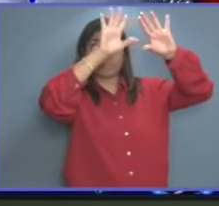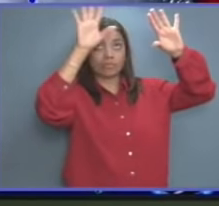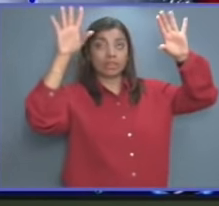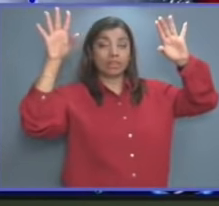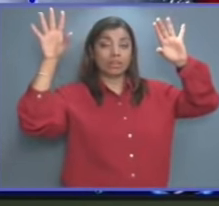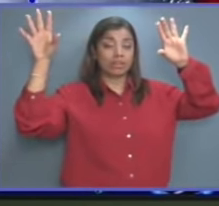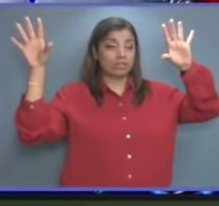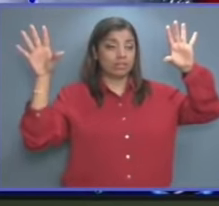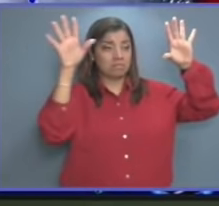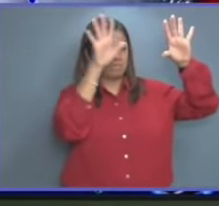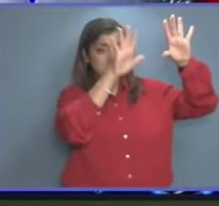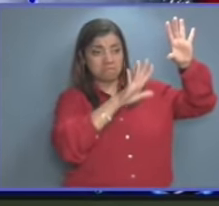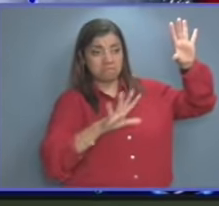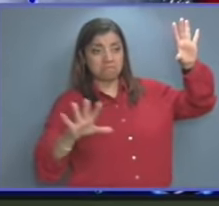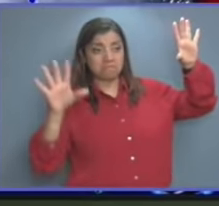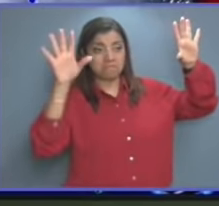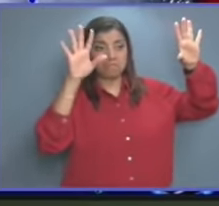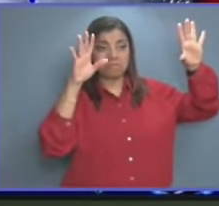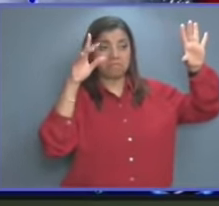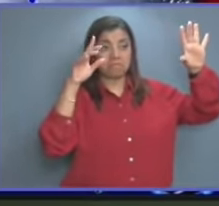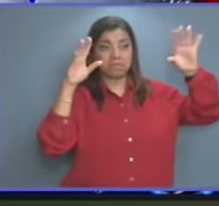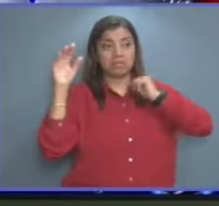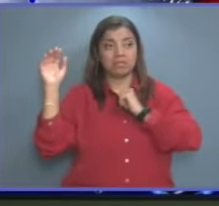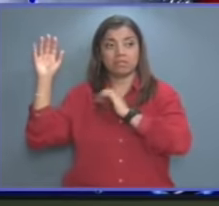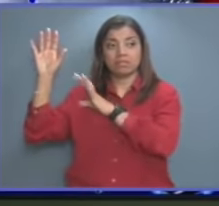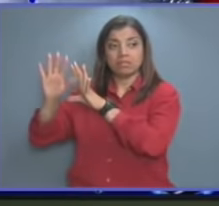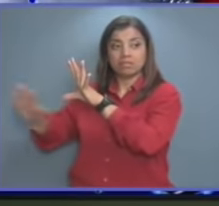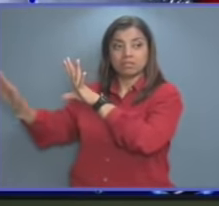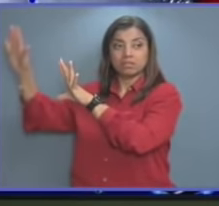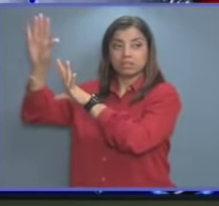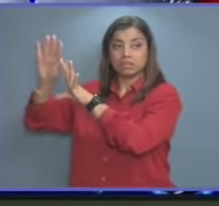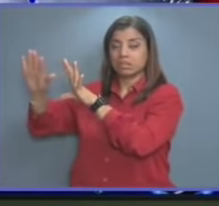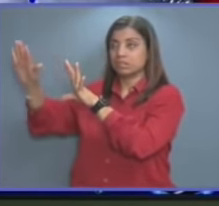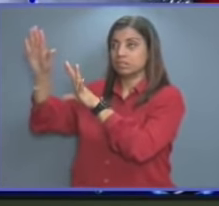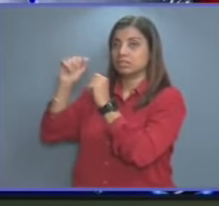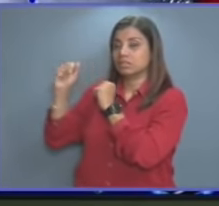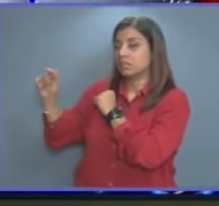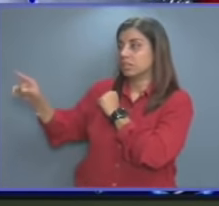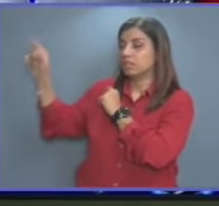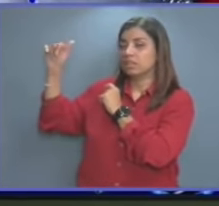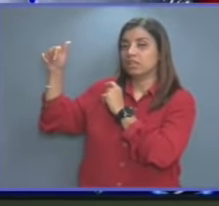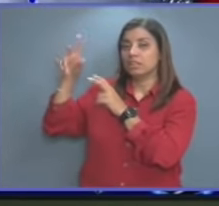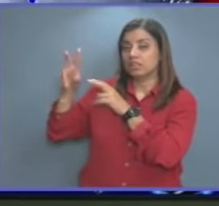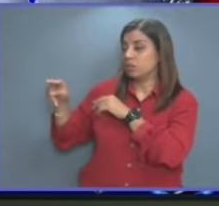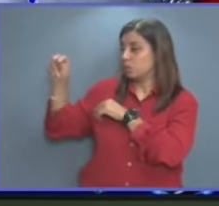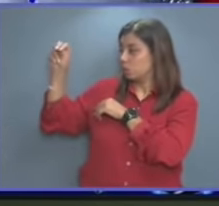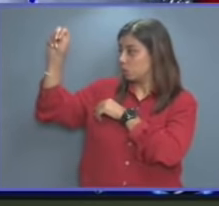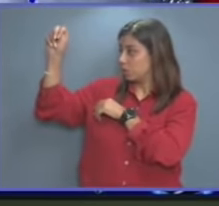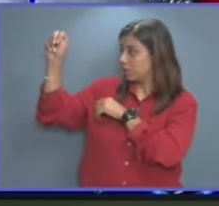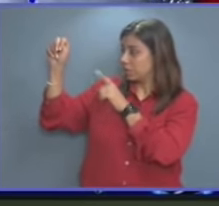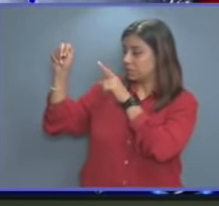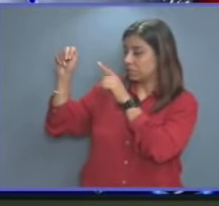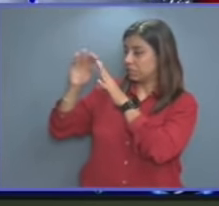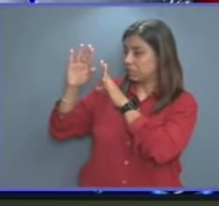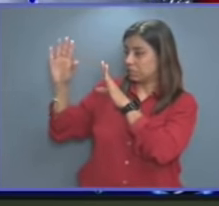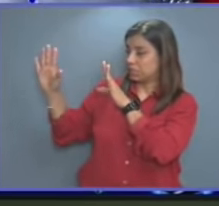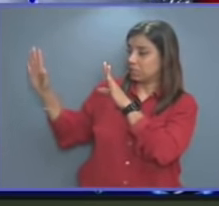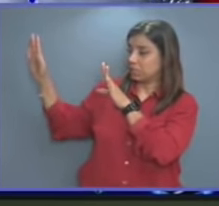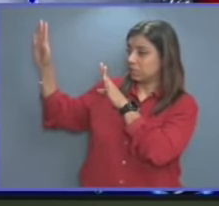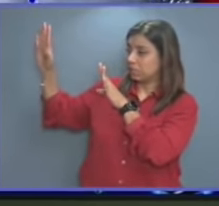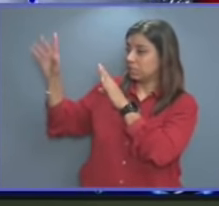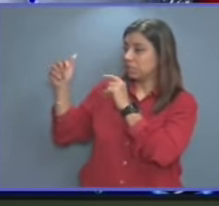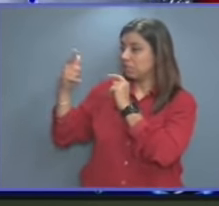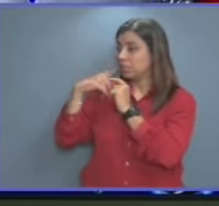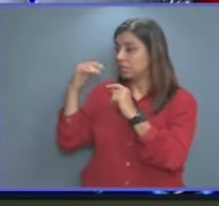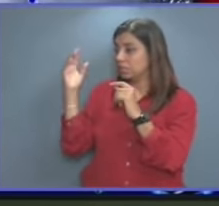bastante estabilidad atmosférica energía del caribe en la parte sur de centroamérica en la parte norte tenemos una masa de aire húmedo lo cual está aportando